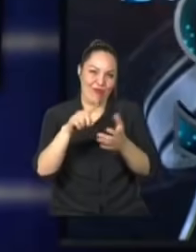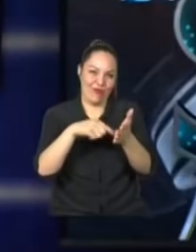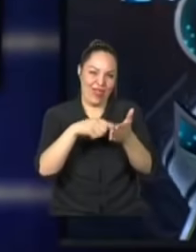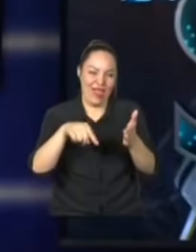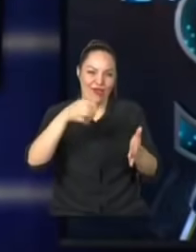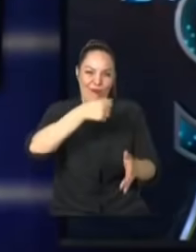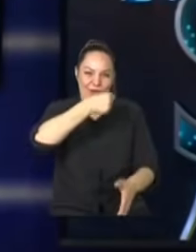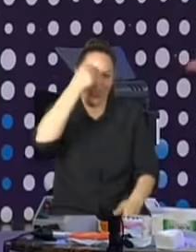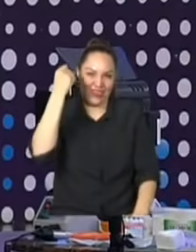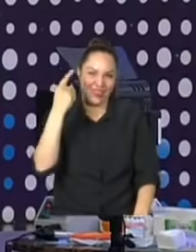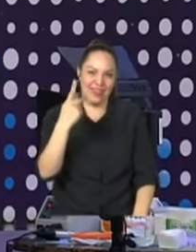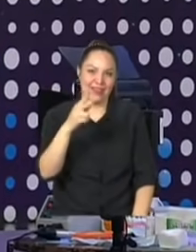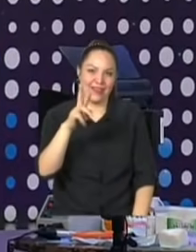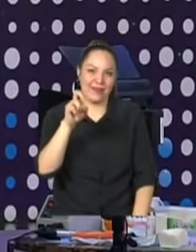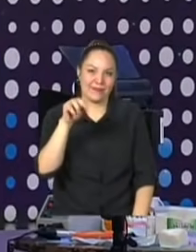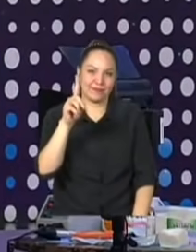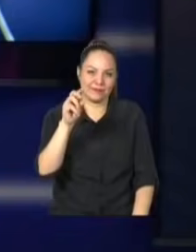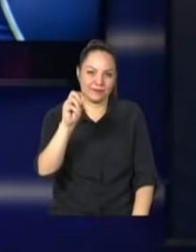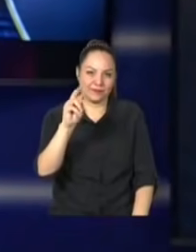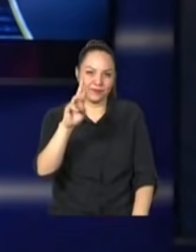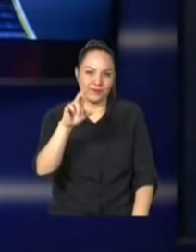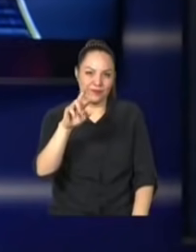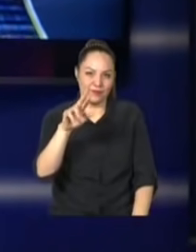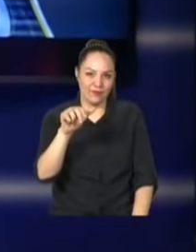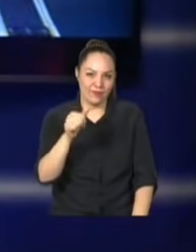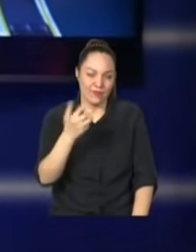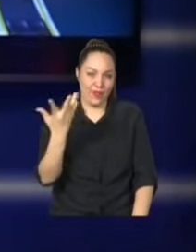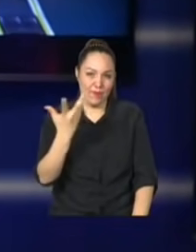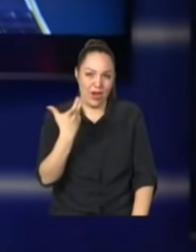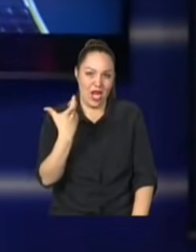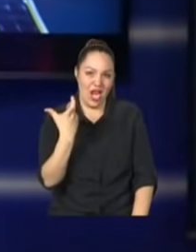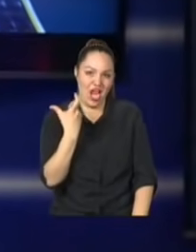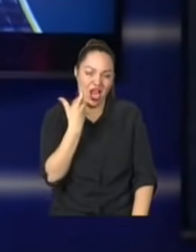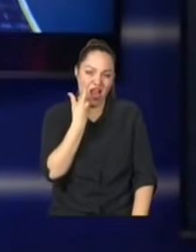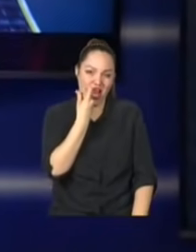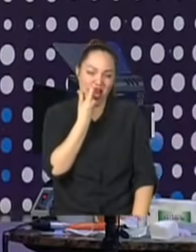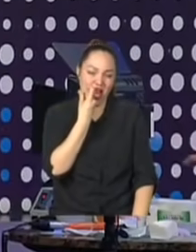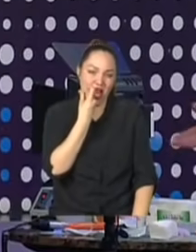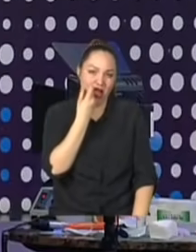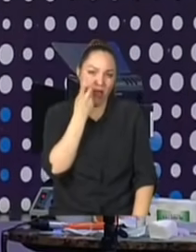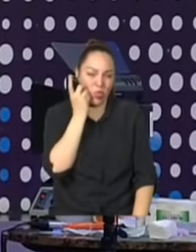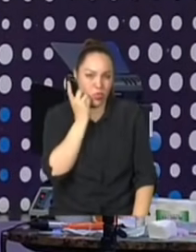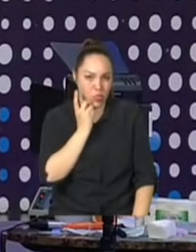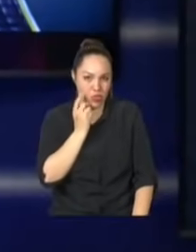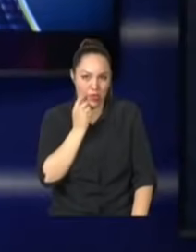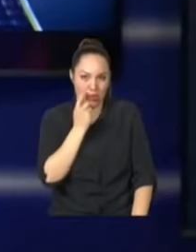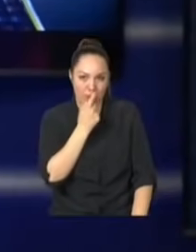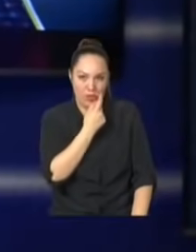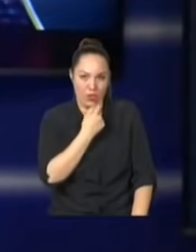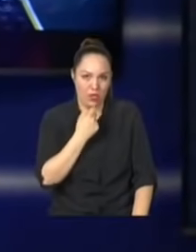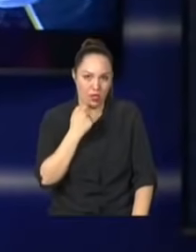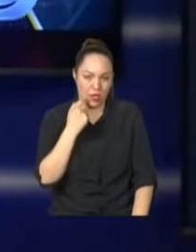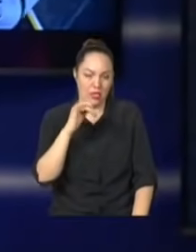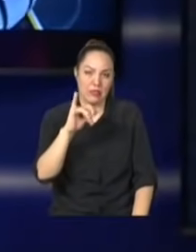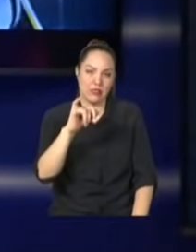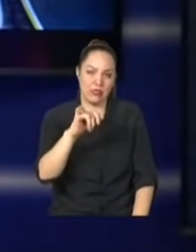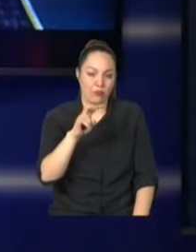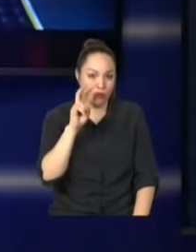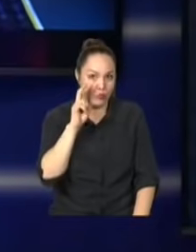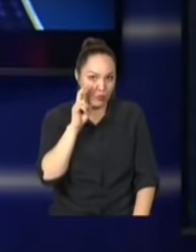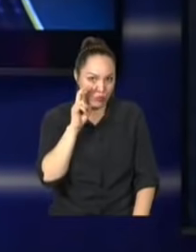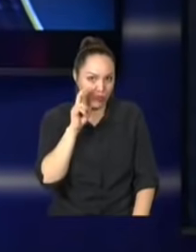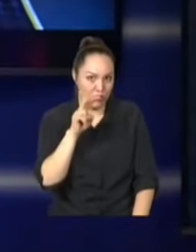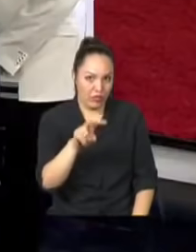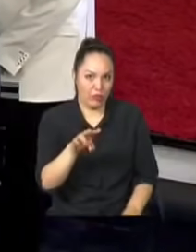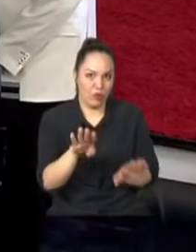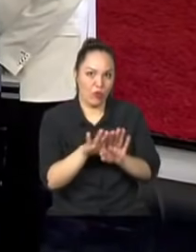doctor, pues lo dejo trabajar. Muchas gracias. ¿Le van a anestesiar? Es correcto, sí, vamos a tener que colocar un poquito de anestesia, así es. ¿Podemos ver qué le